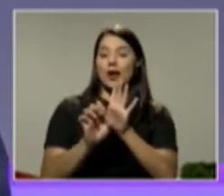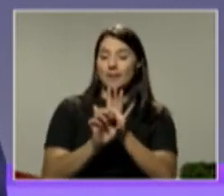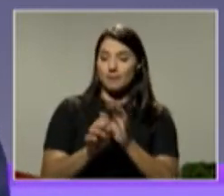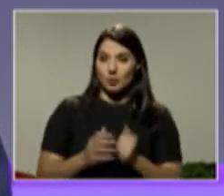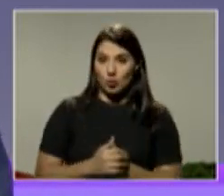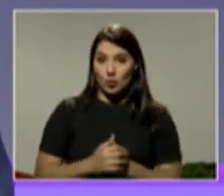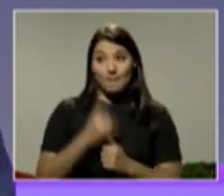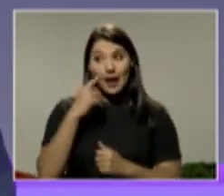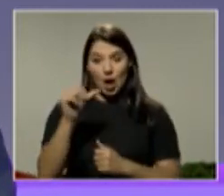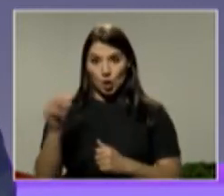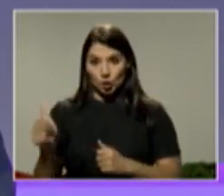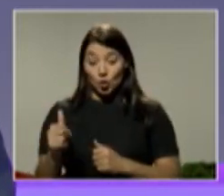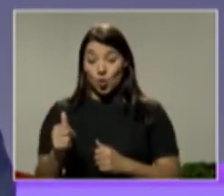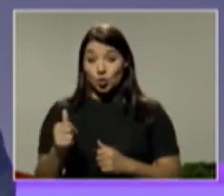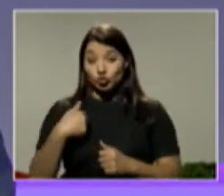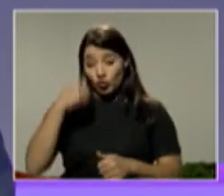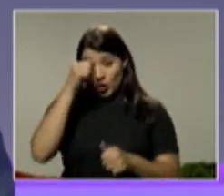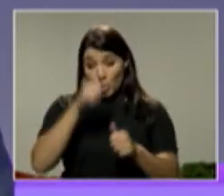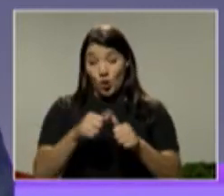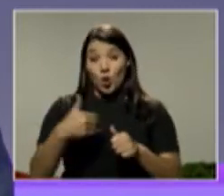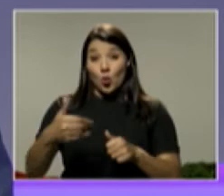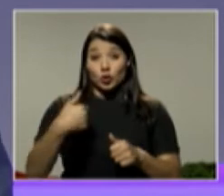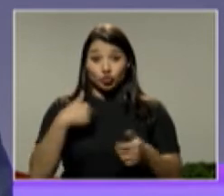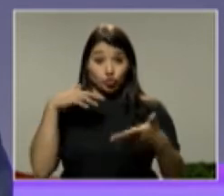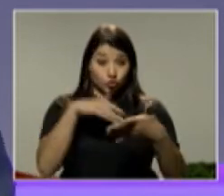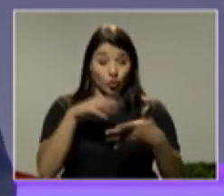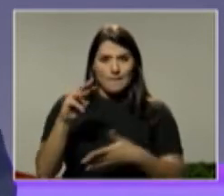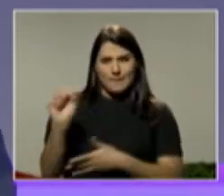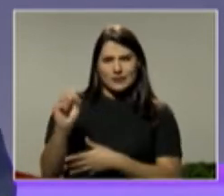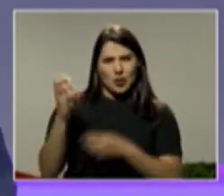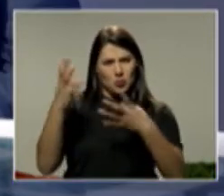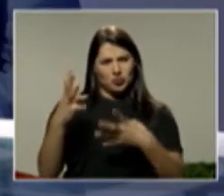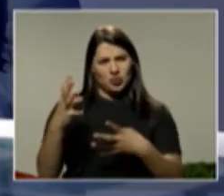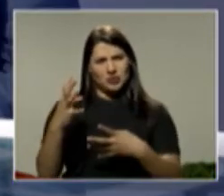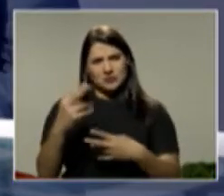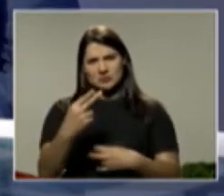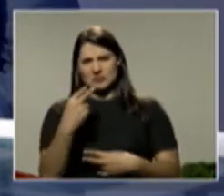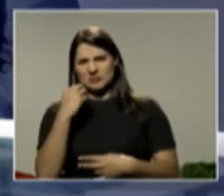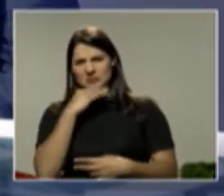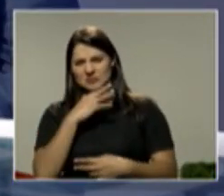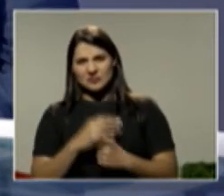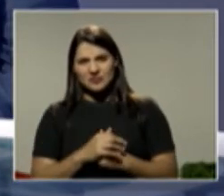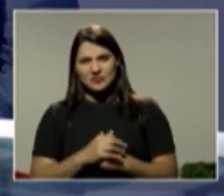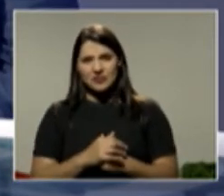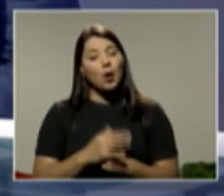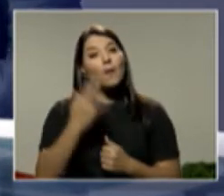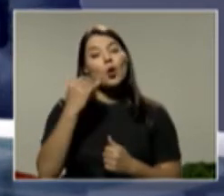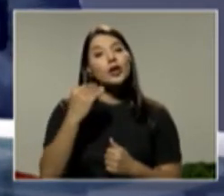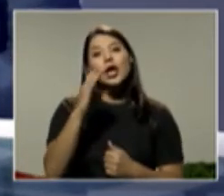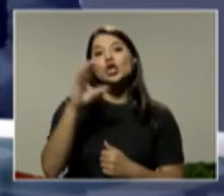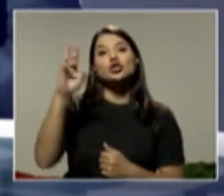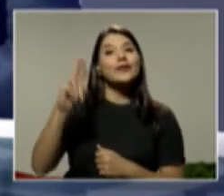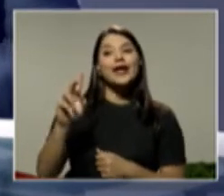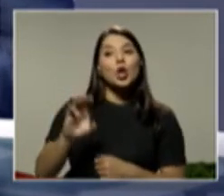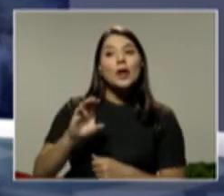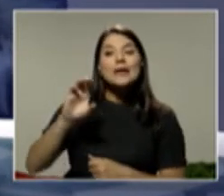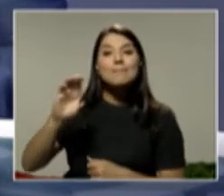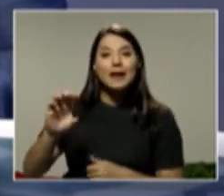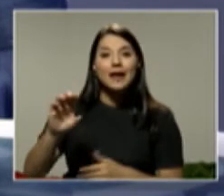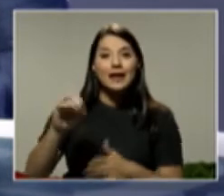veces, recuerdo cuando estudiaba mi maestría, los profesores se extrañaban muchísimo de que Costa Rica no invirtiera en deporte con el nivel de educación, al